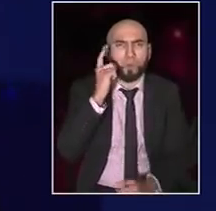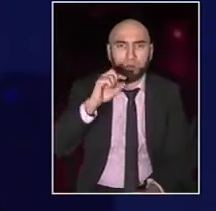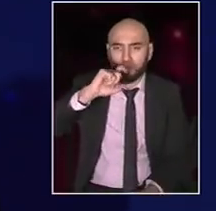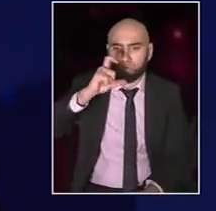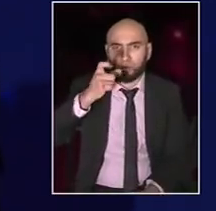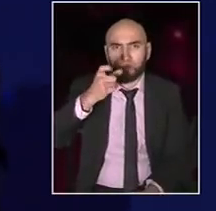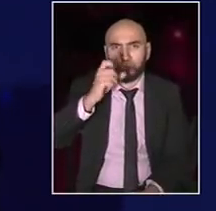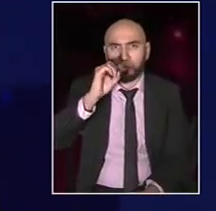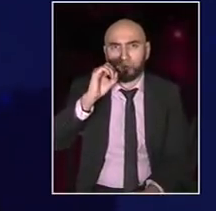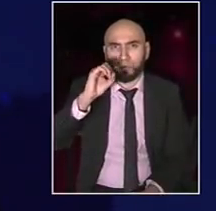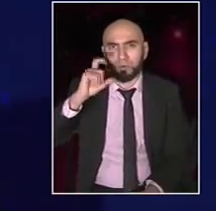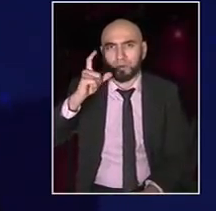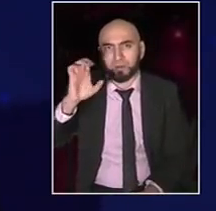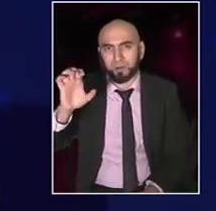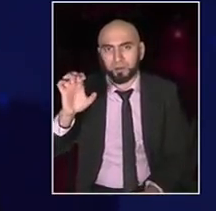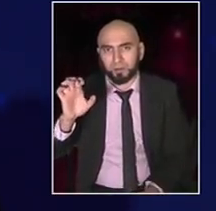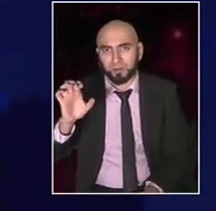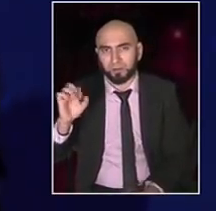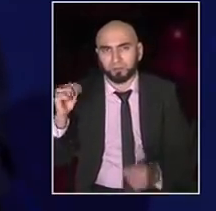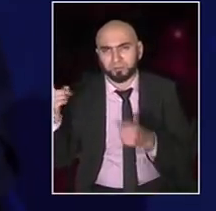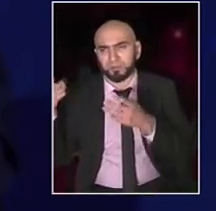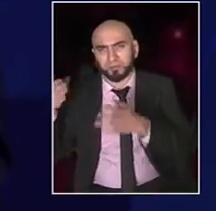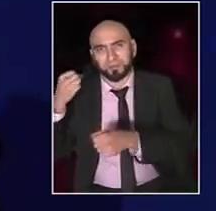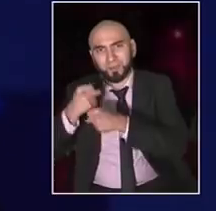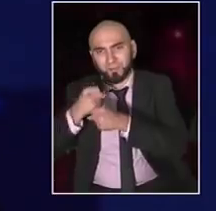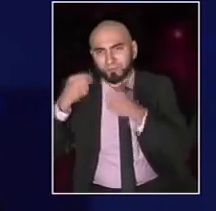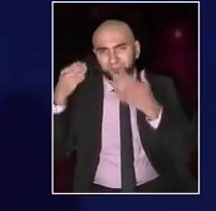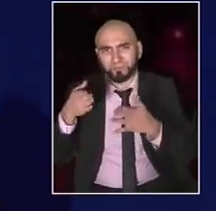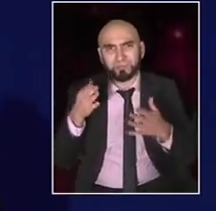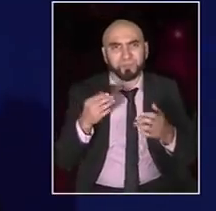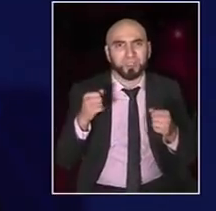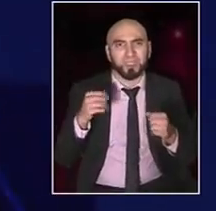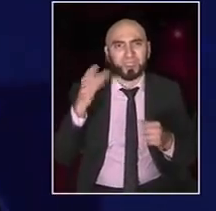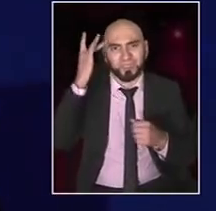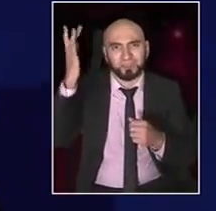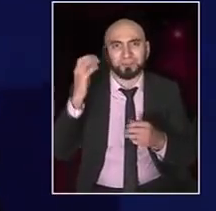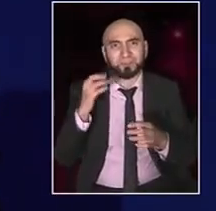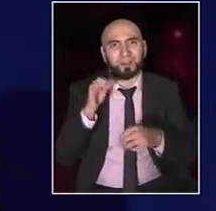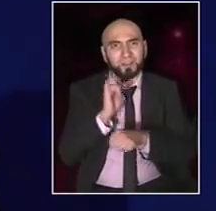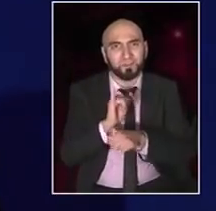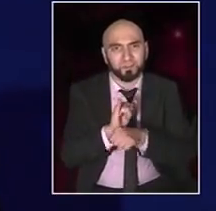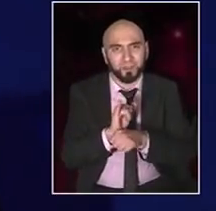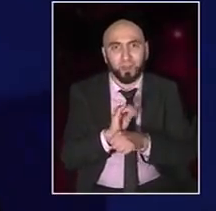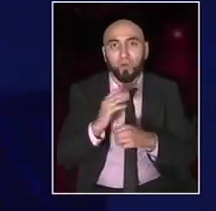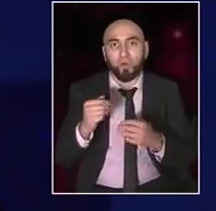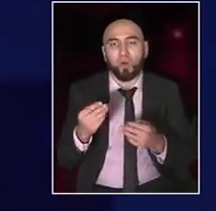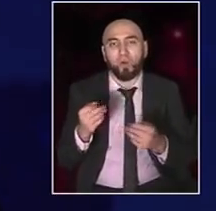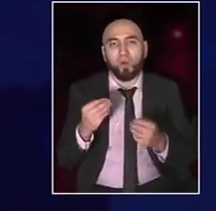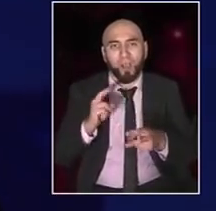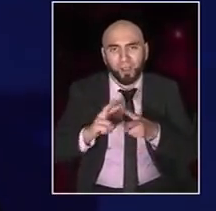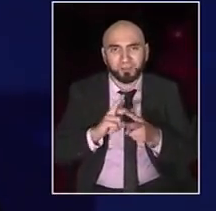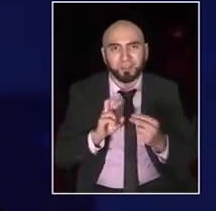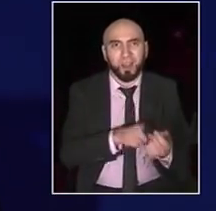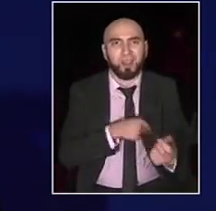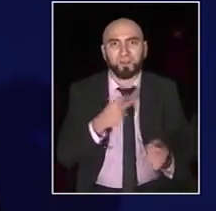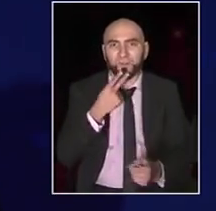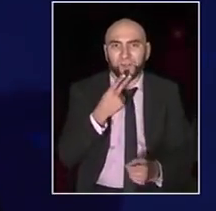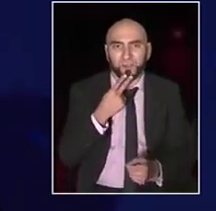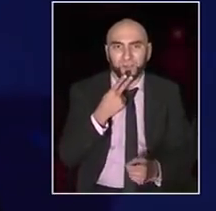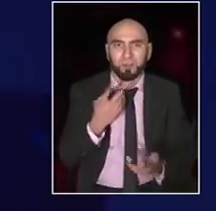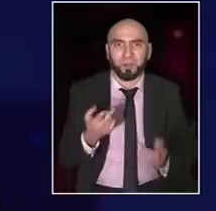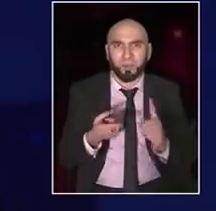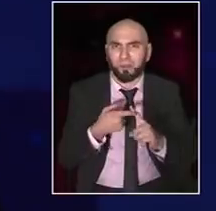tienen a Calico trabajando en inteligencia artificial y trabajando en la prolongación de la vida, eso no es solo Google, eso es Singularity University,